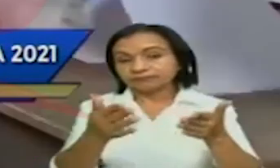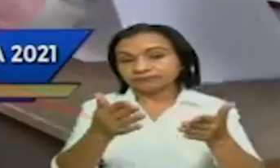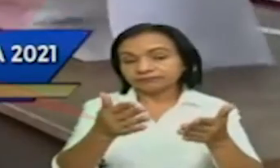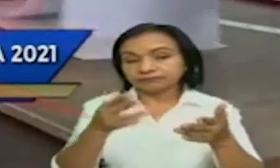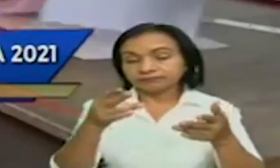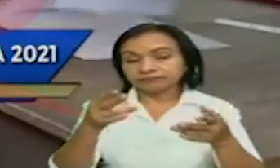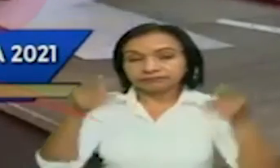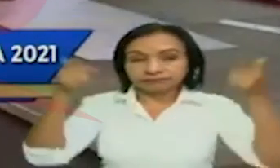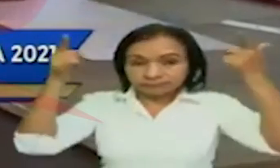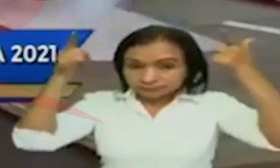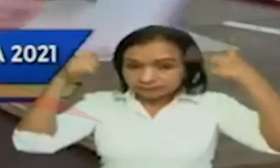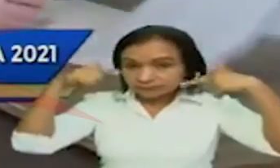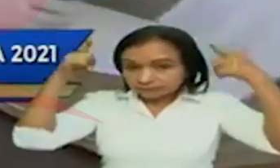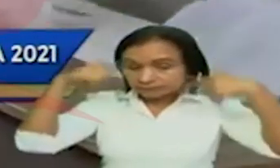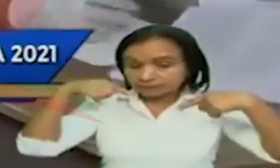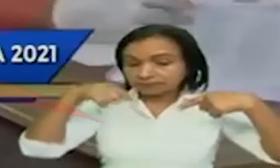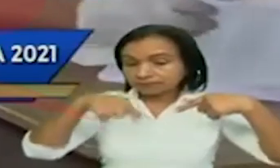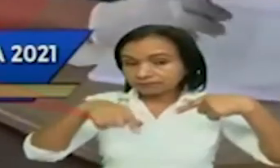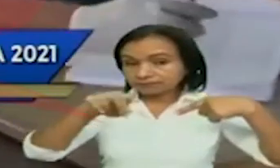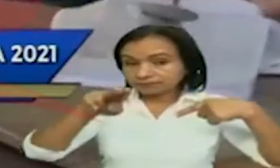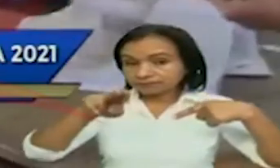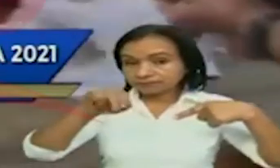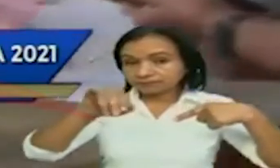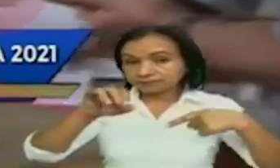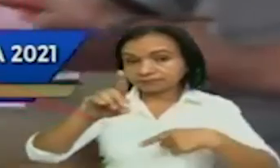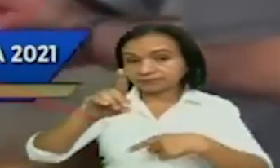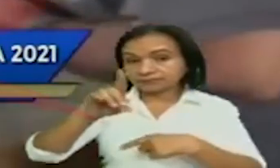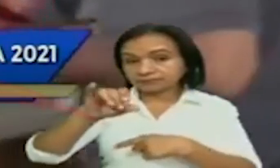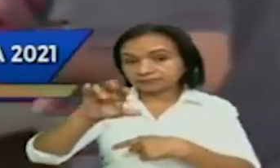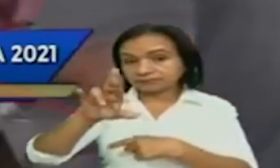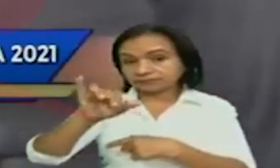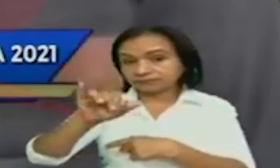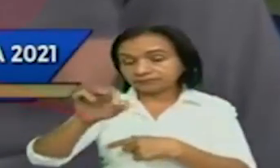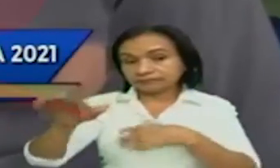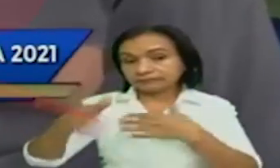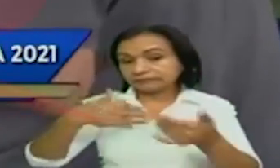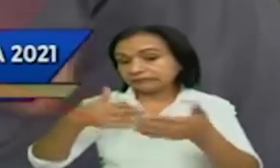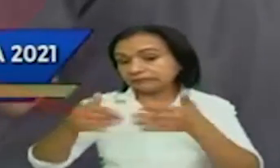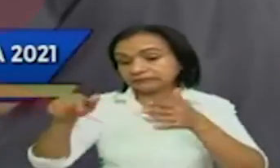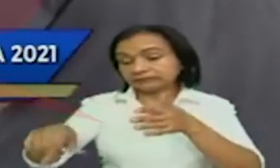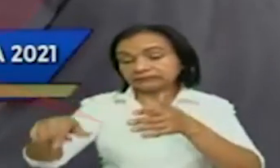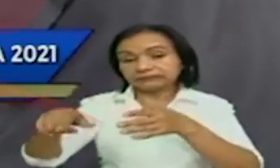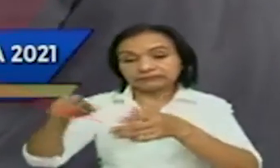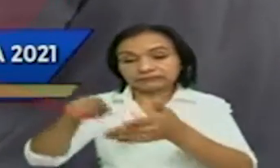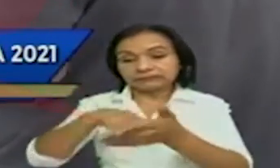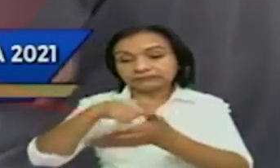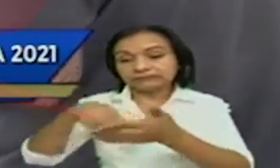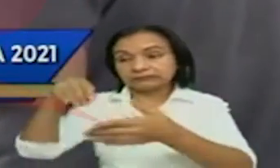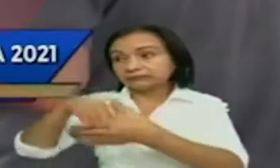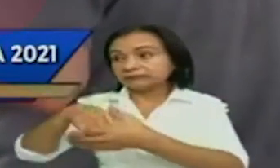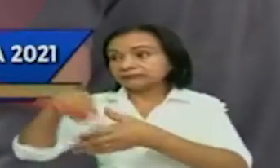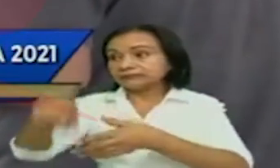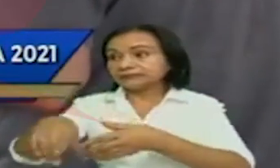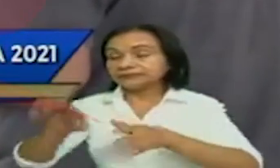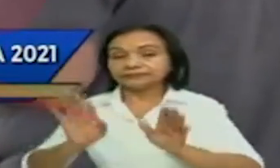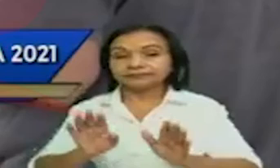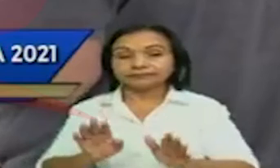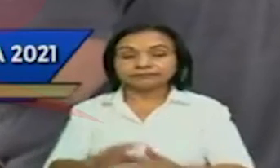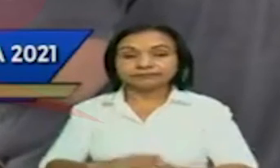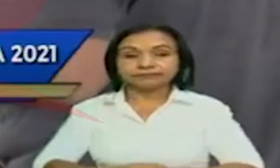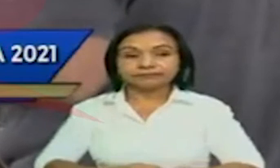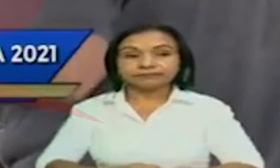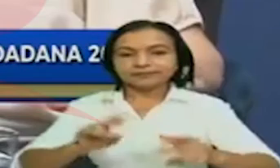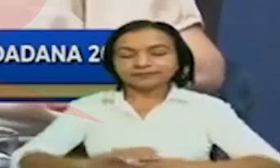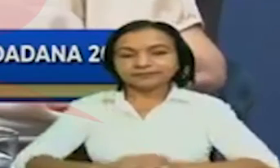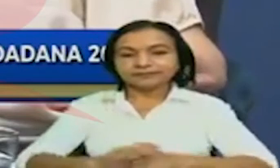cuales 25.000 se desempeñaron como técnicos y técnicas de mesa y 4.500 de procuradores y procuradoras de